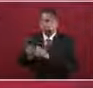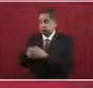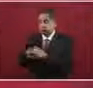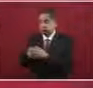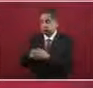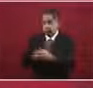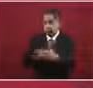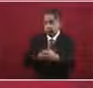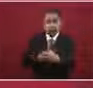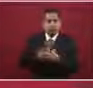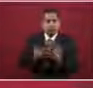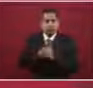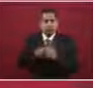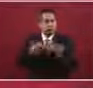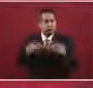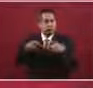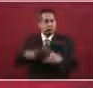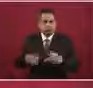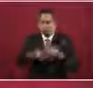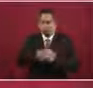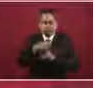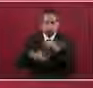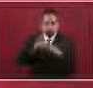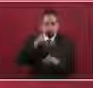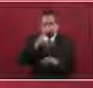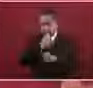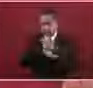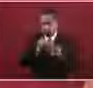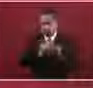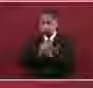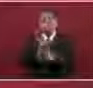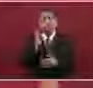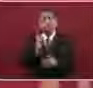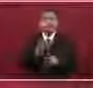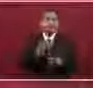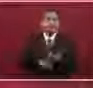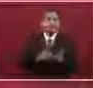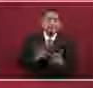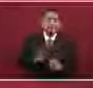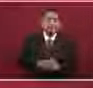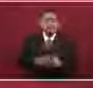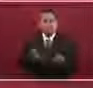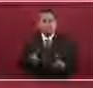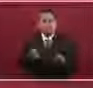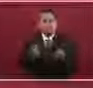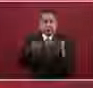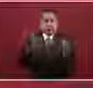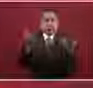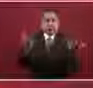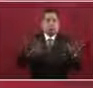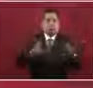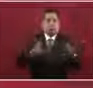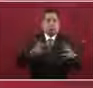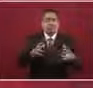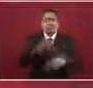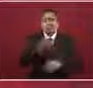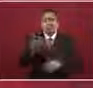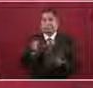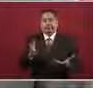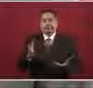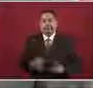estén representadas, como en toda democracia? El asunto es el número.